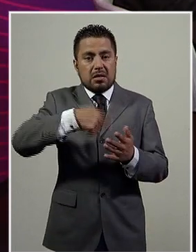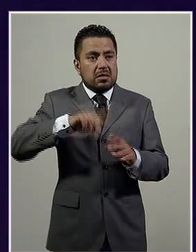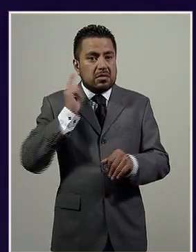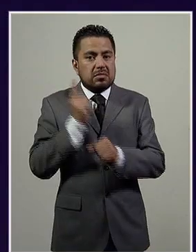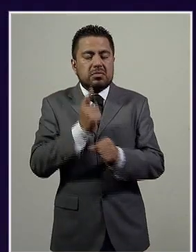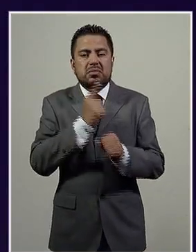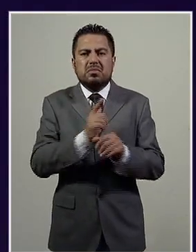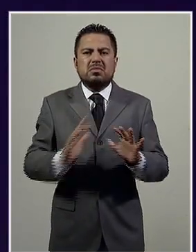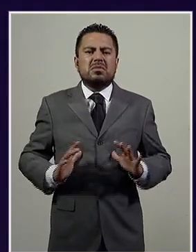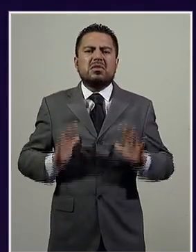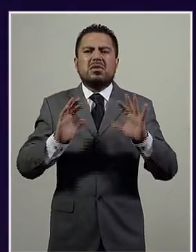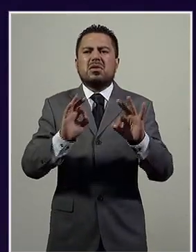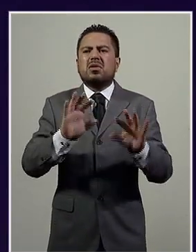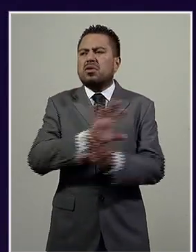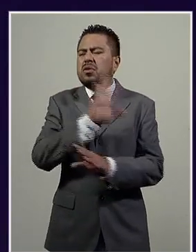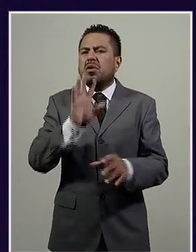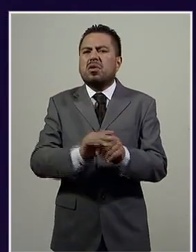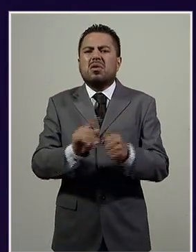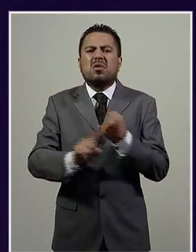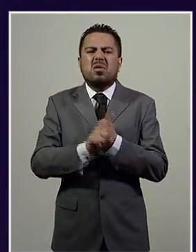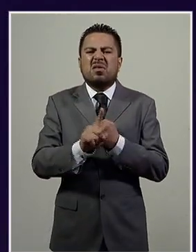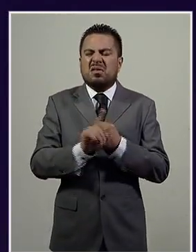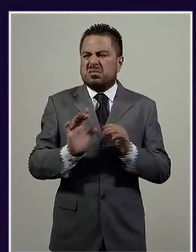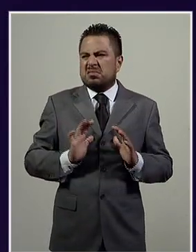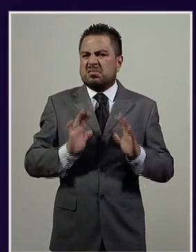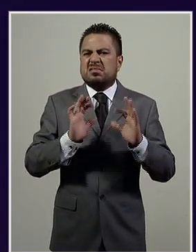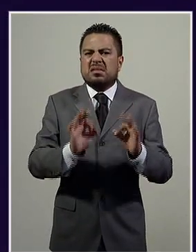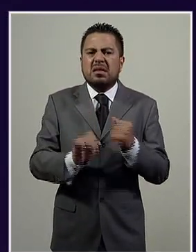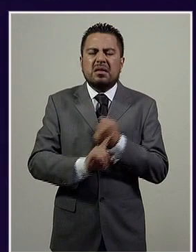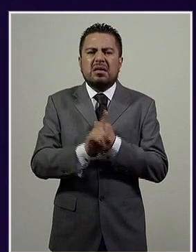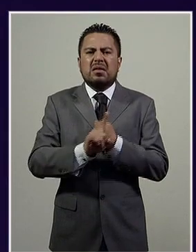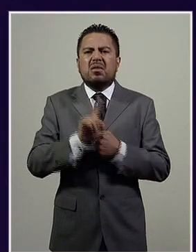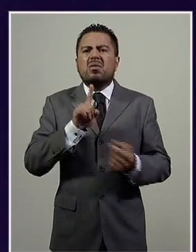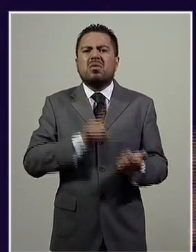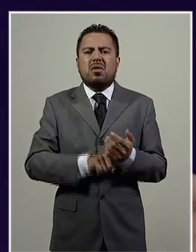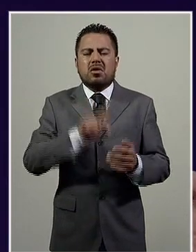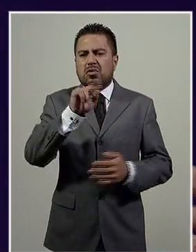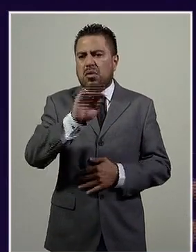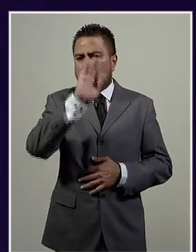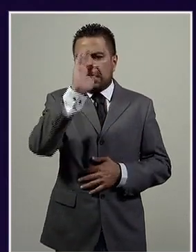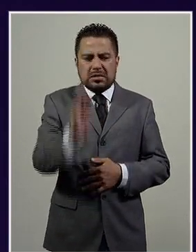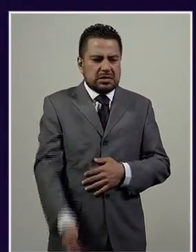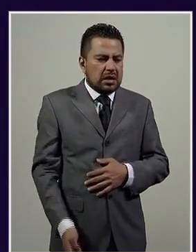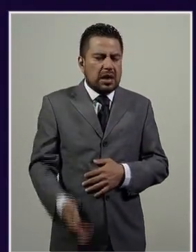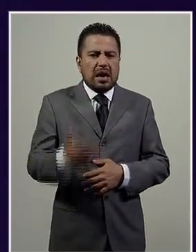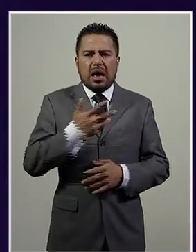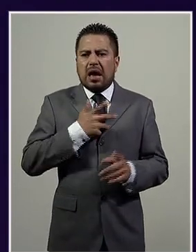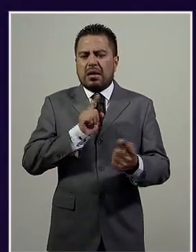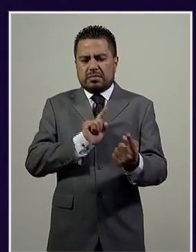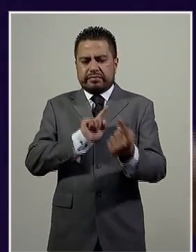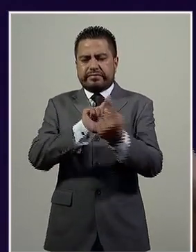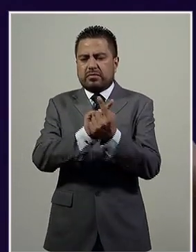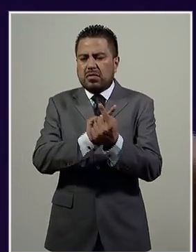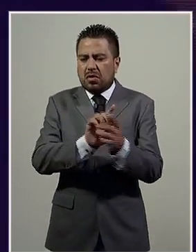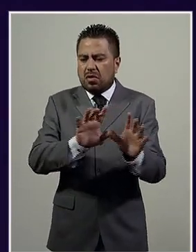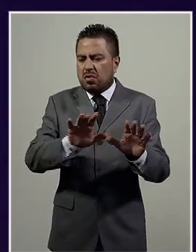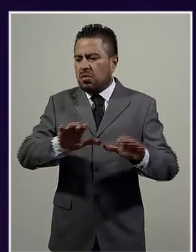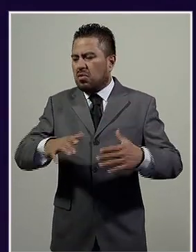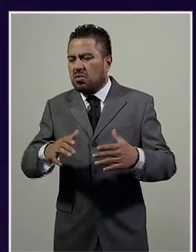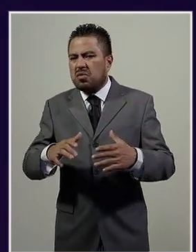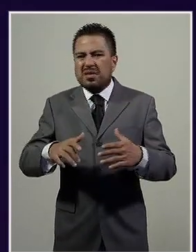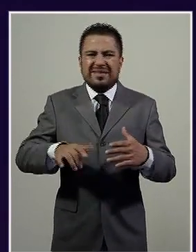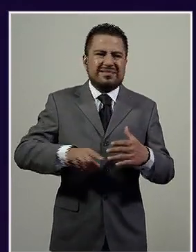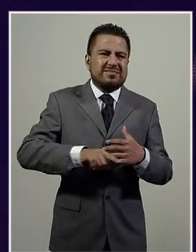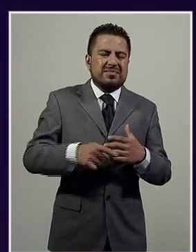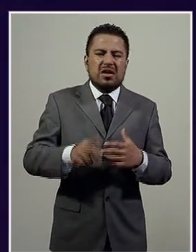¿de dónde provienen todos los conflictos? Todos los conflictos provienen de la no aceptación de lo que tienes enfrente, junto al lado, ¿no? O sea,